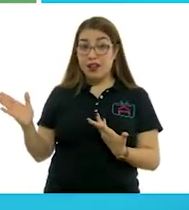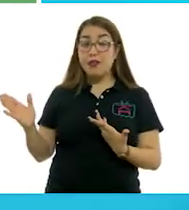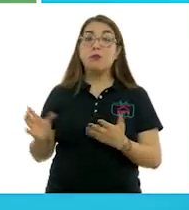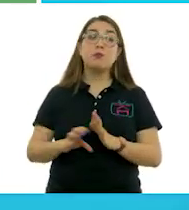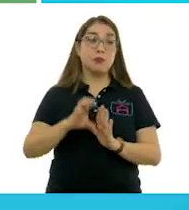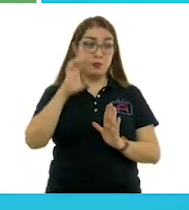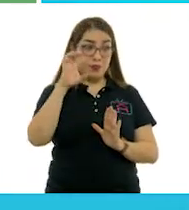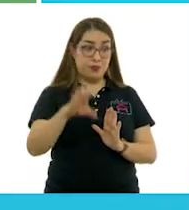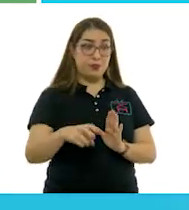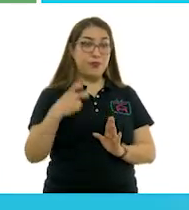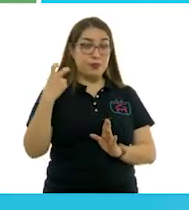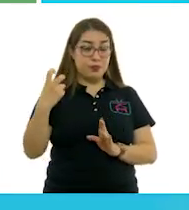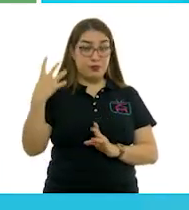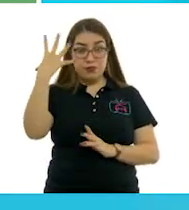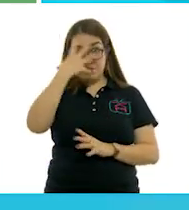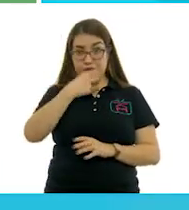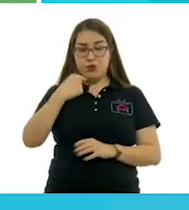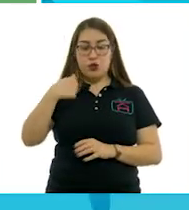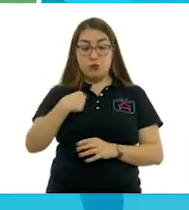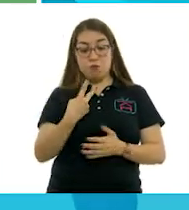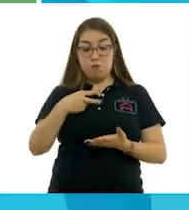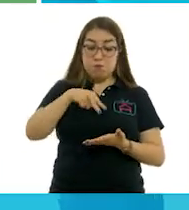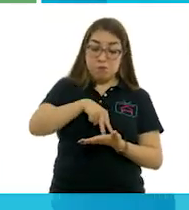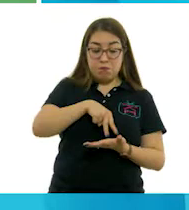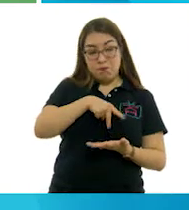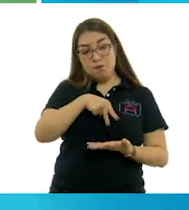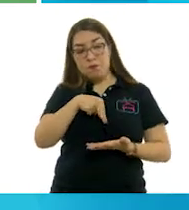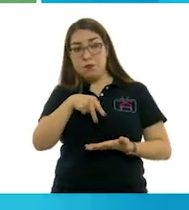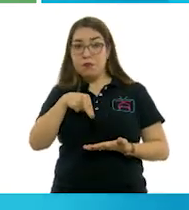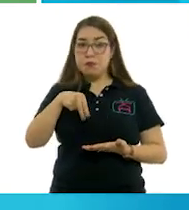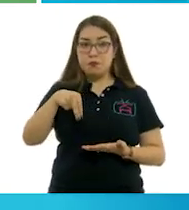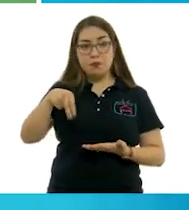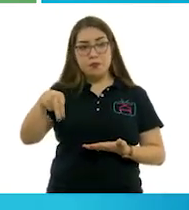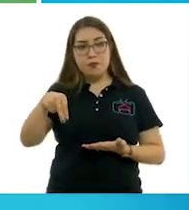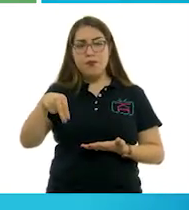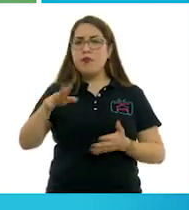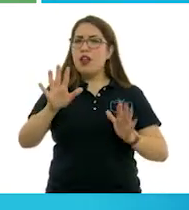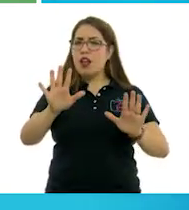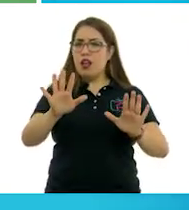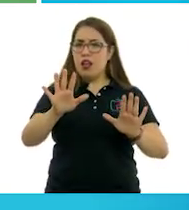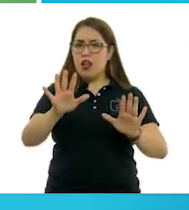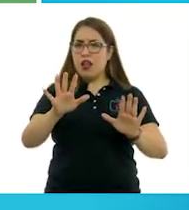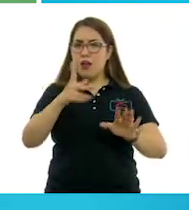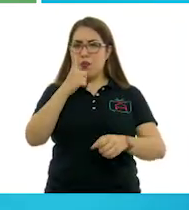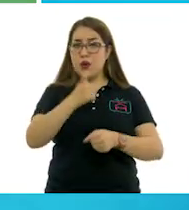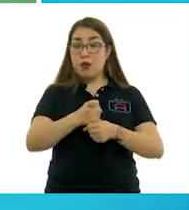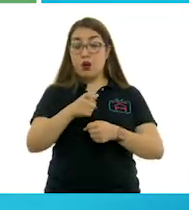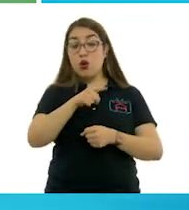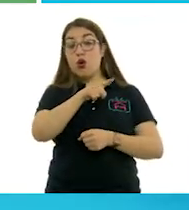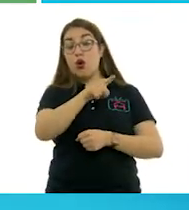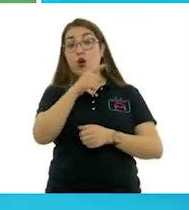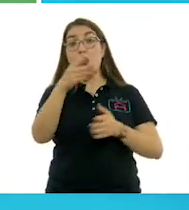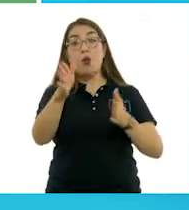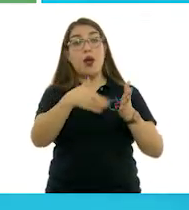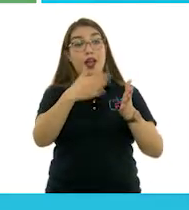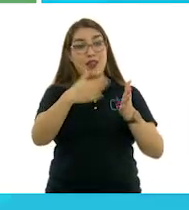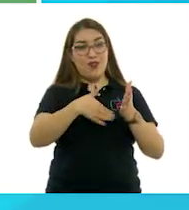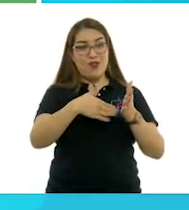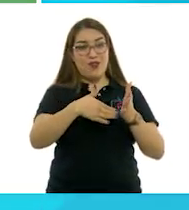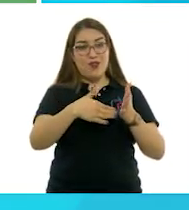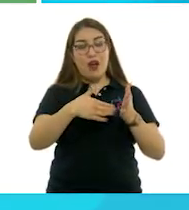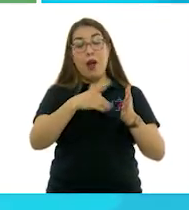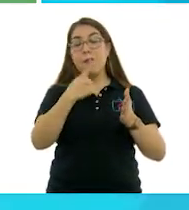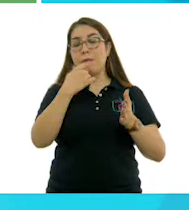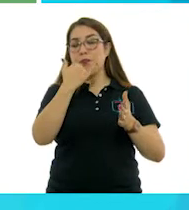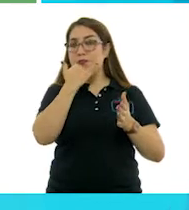muy bonito donde yo me paro, camino. Ah, pero antes pasé al baño, ¿verdad? Porque ya me paré.